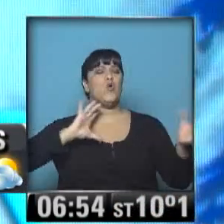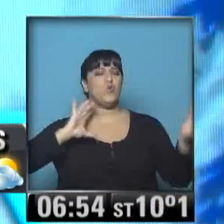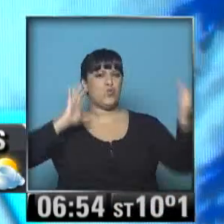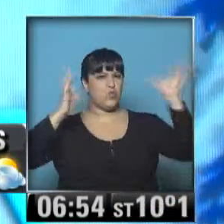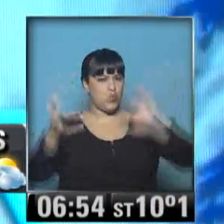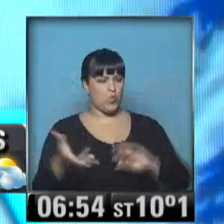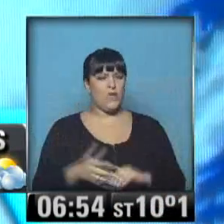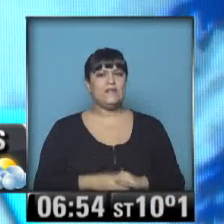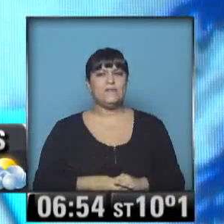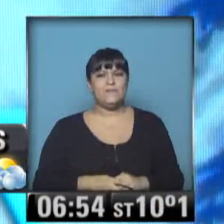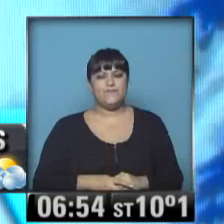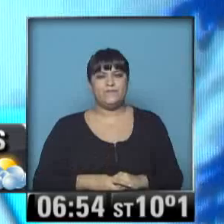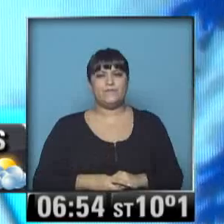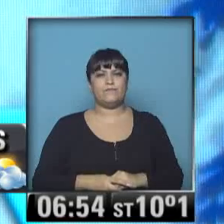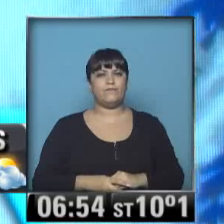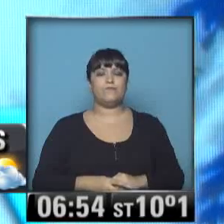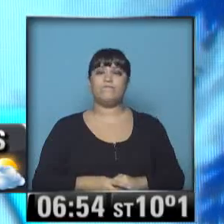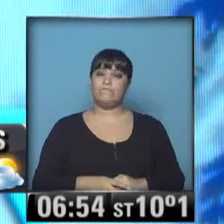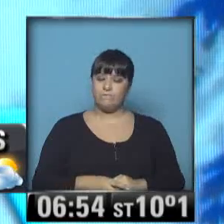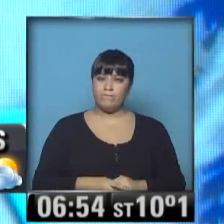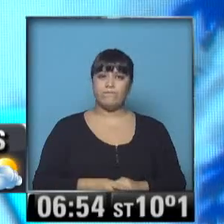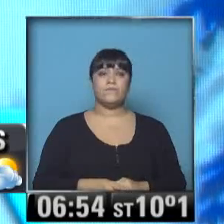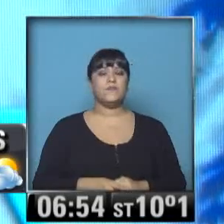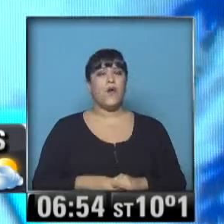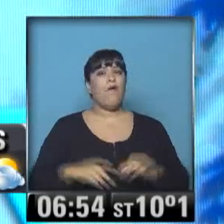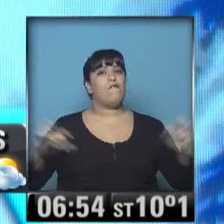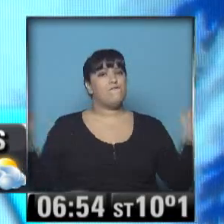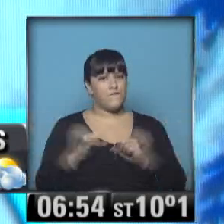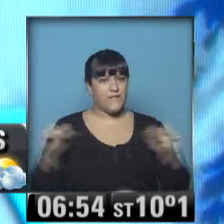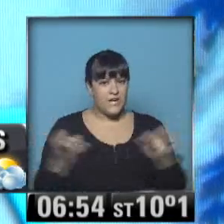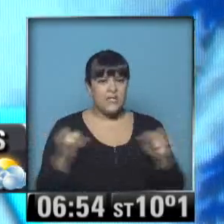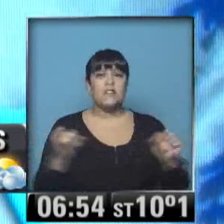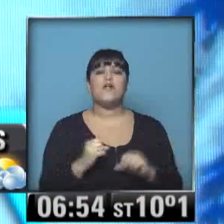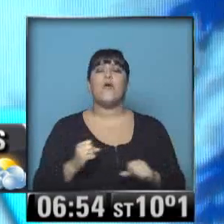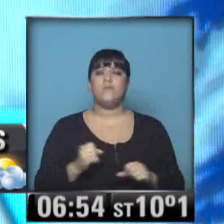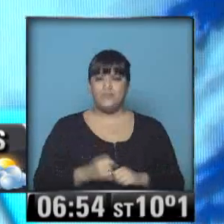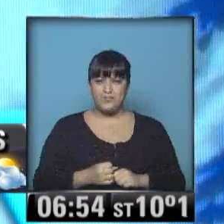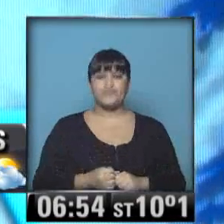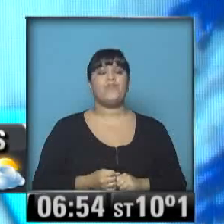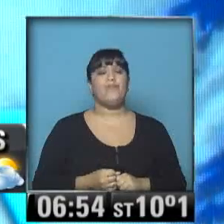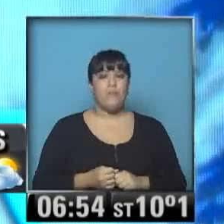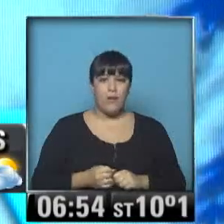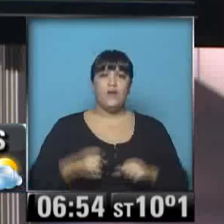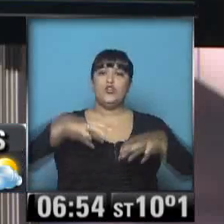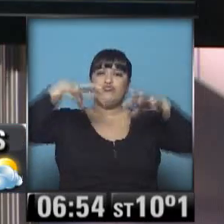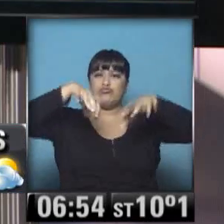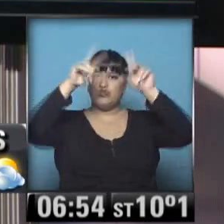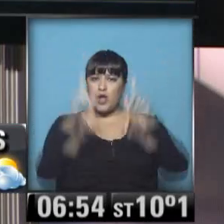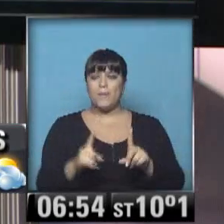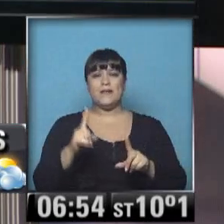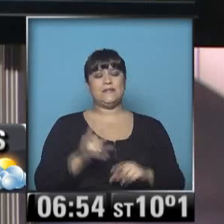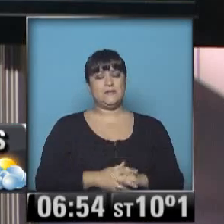que está provocando, asociada a un frente de aire frío, que está provocando algunas tormentitas muy, muy en el